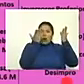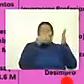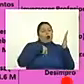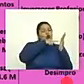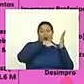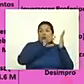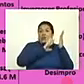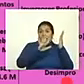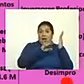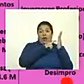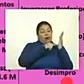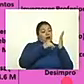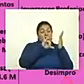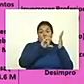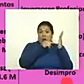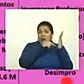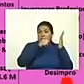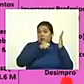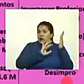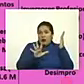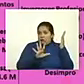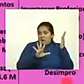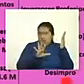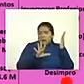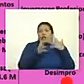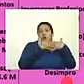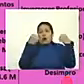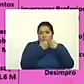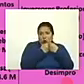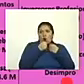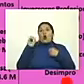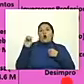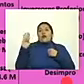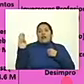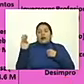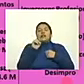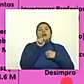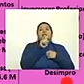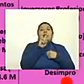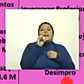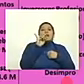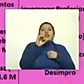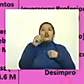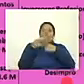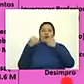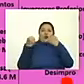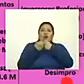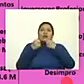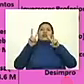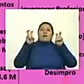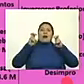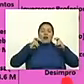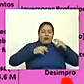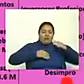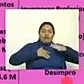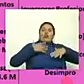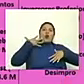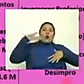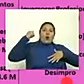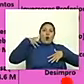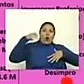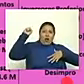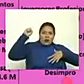contrato que ya tenía Odebrecht Sarmiento de la transversal Gamarra y Ocaña.